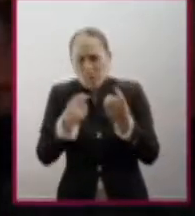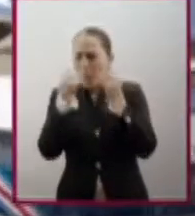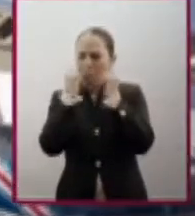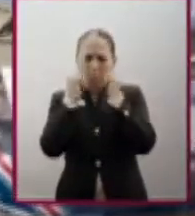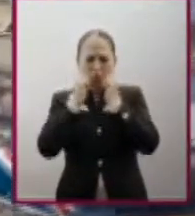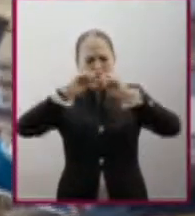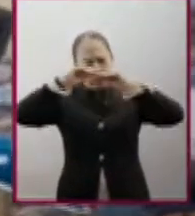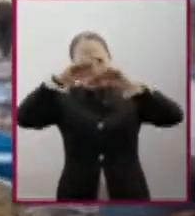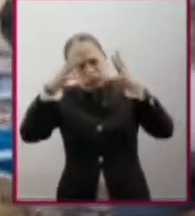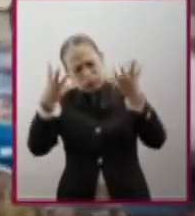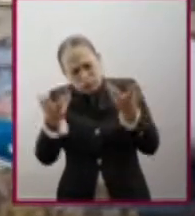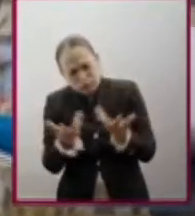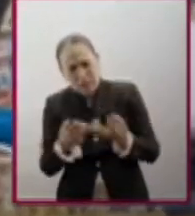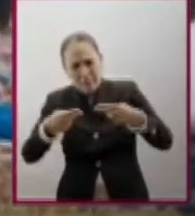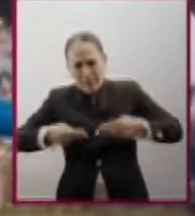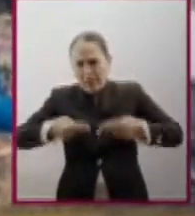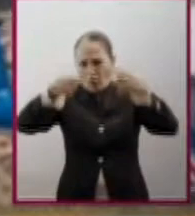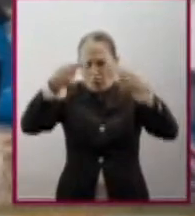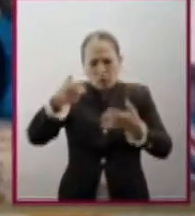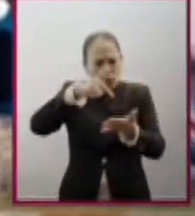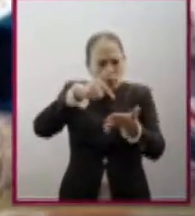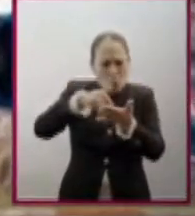negocio.